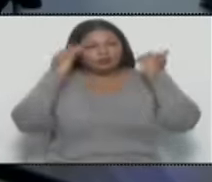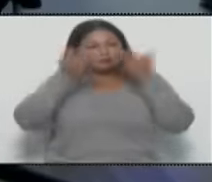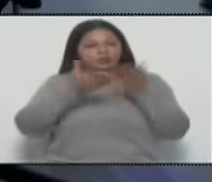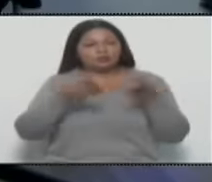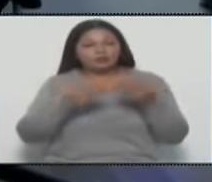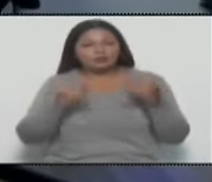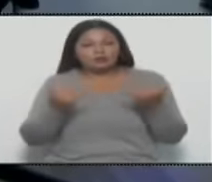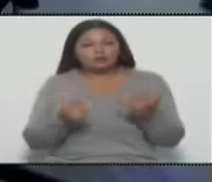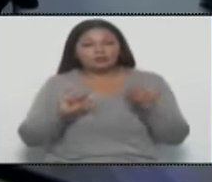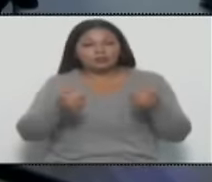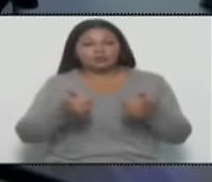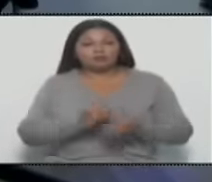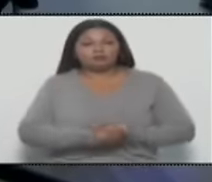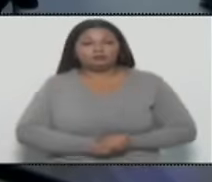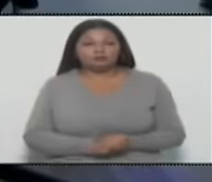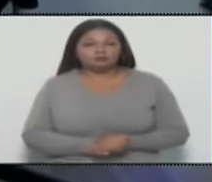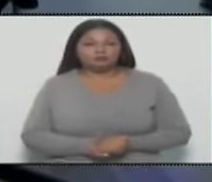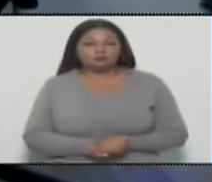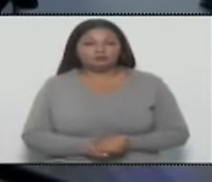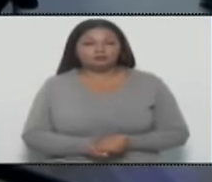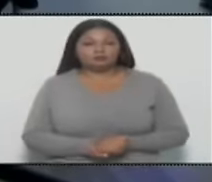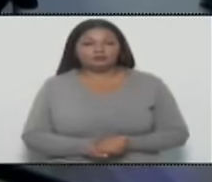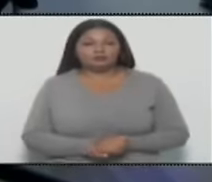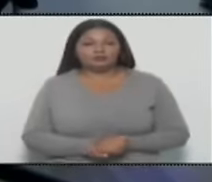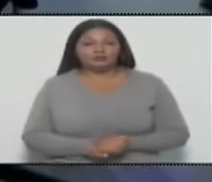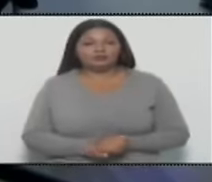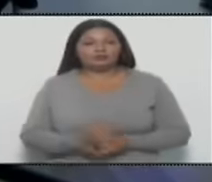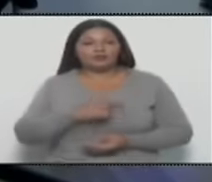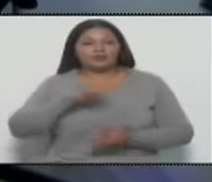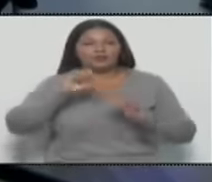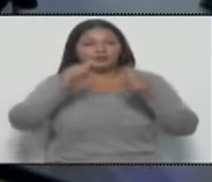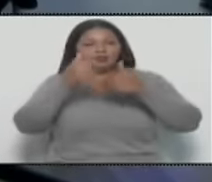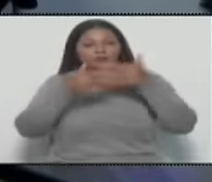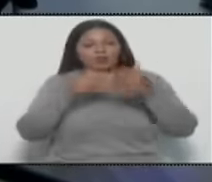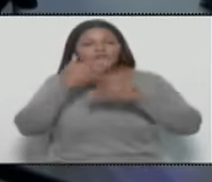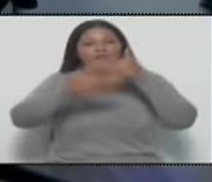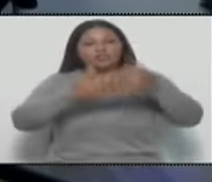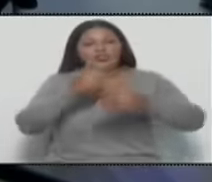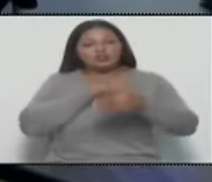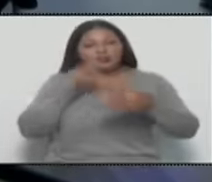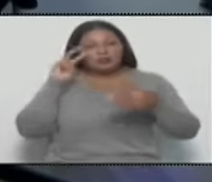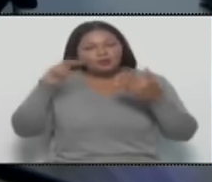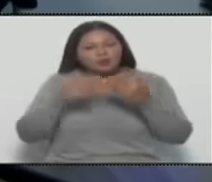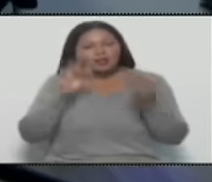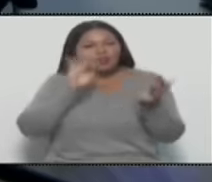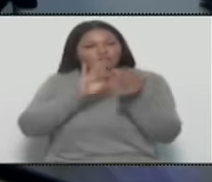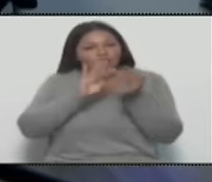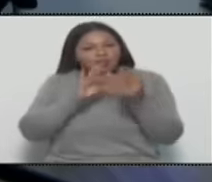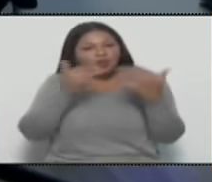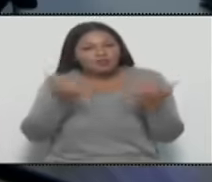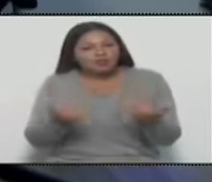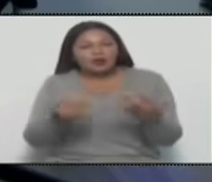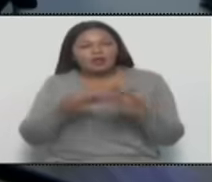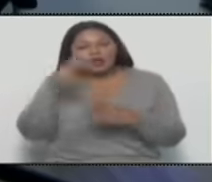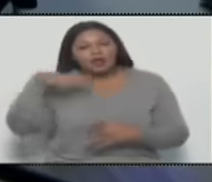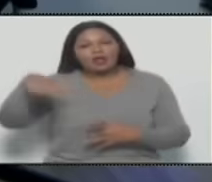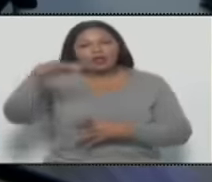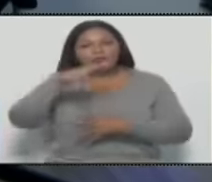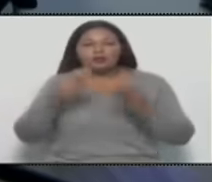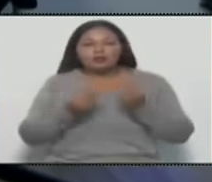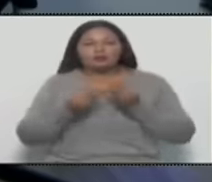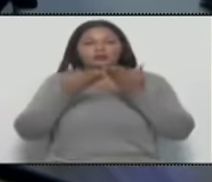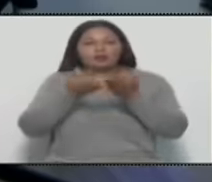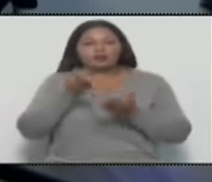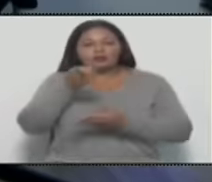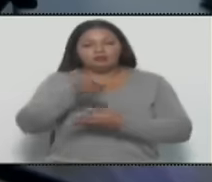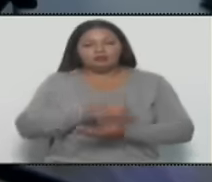arrancar. Decíamos con el viceministro y le adelantábamos a ustedes porque han escrito a través de las redes y de la cuenta al aire contigo, y nos gusta